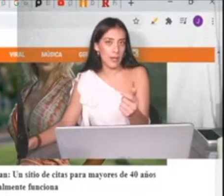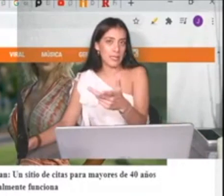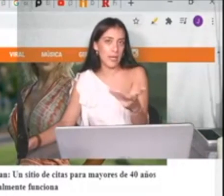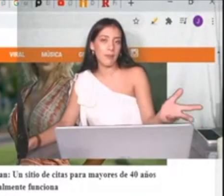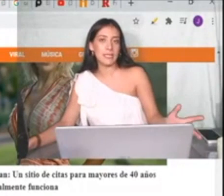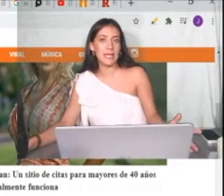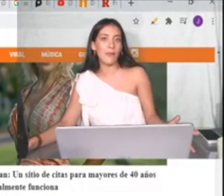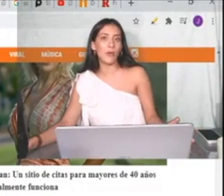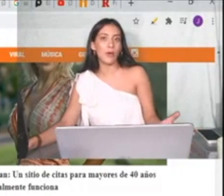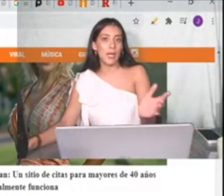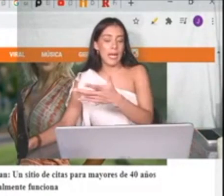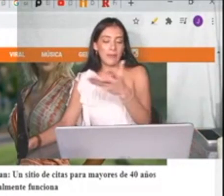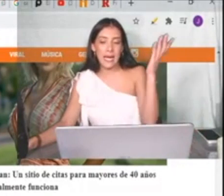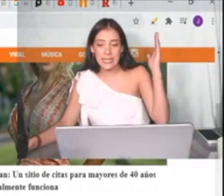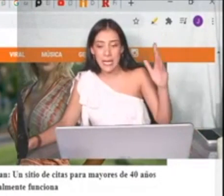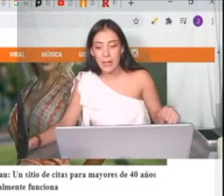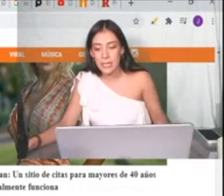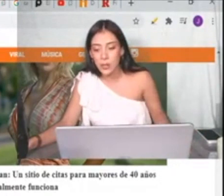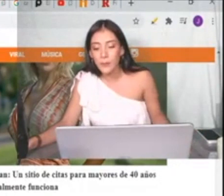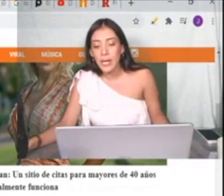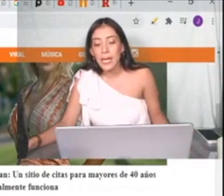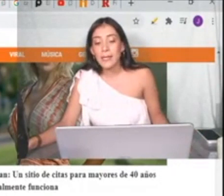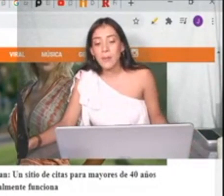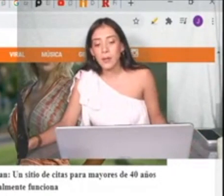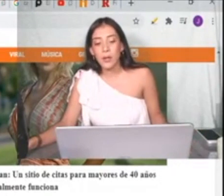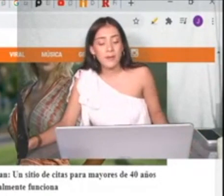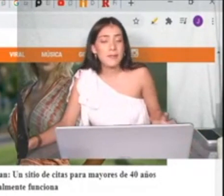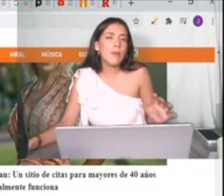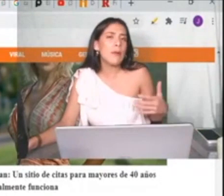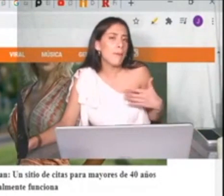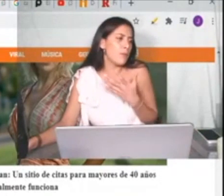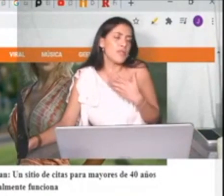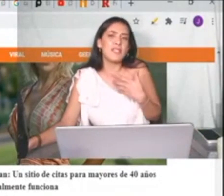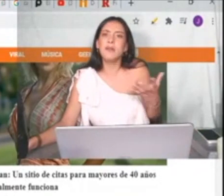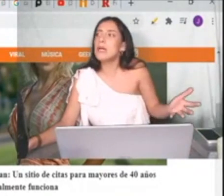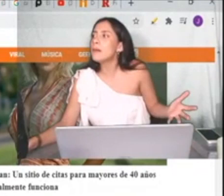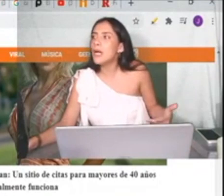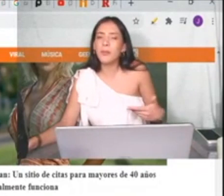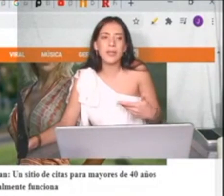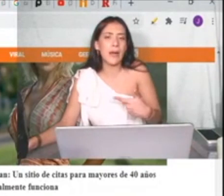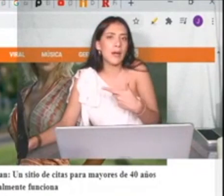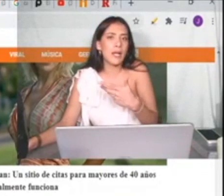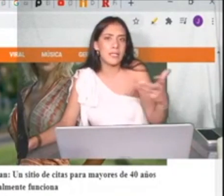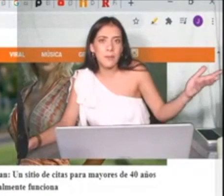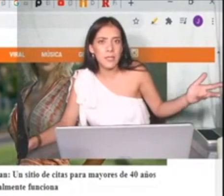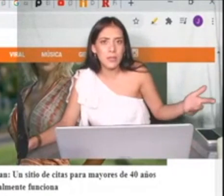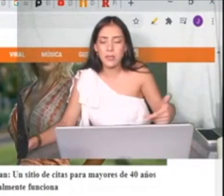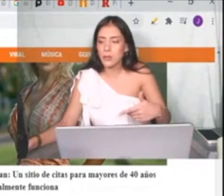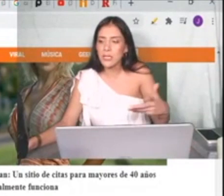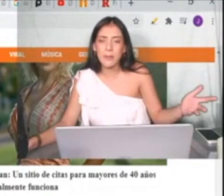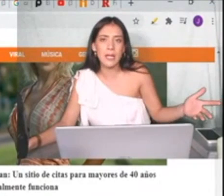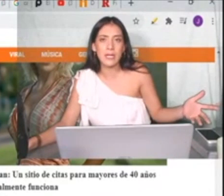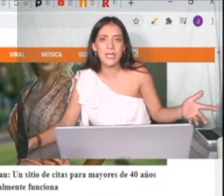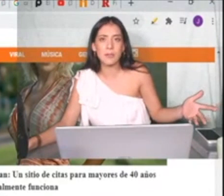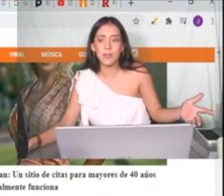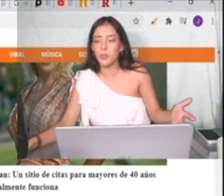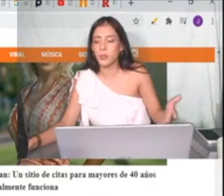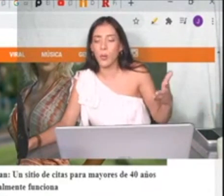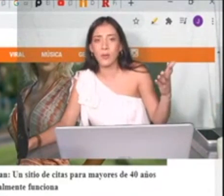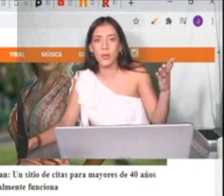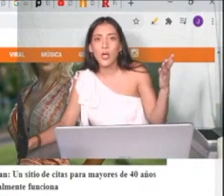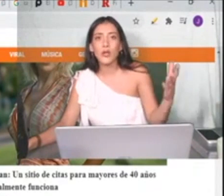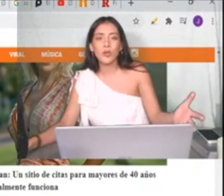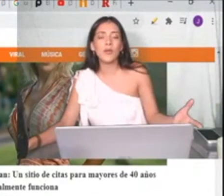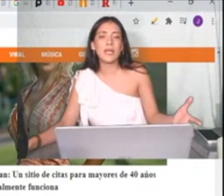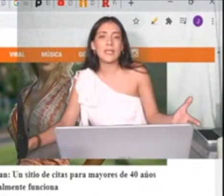dieron por andarse ahí prestando entre las sábanas, ¿no? Y bueno, discúlpenme, pero pues así voy a hablar, porque la verdad esas personas no se merecen respeto,